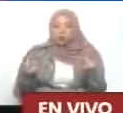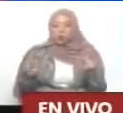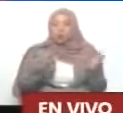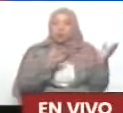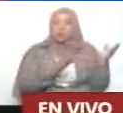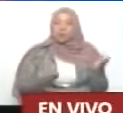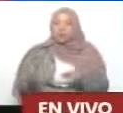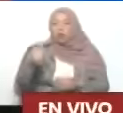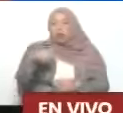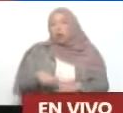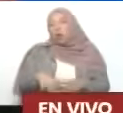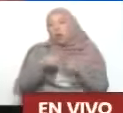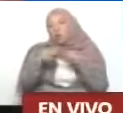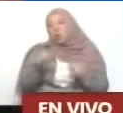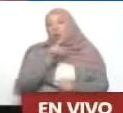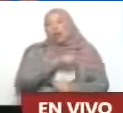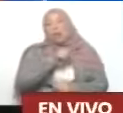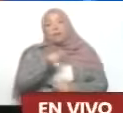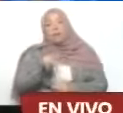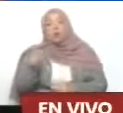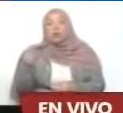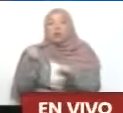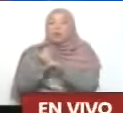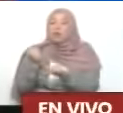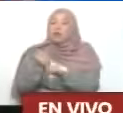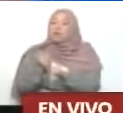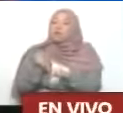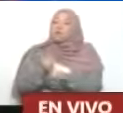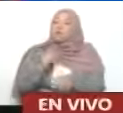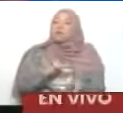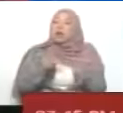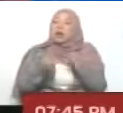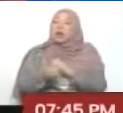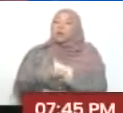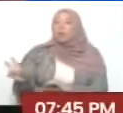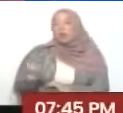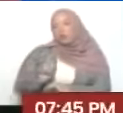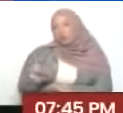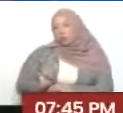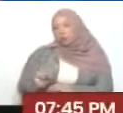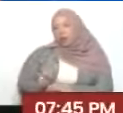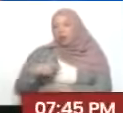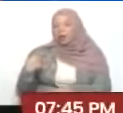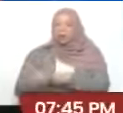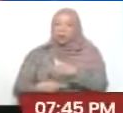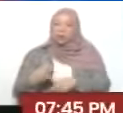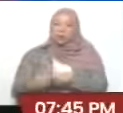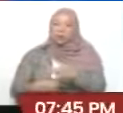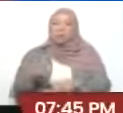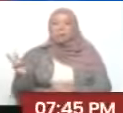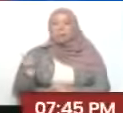bienvenido, claro, todo aquel que venga a trabajar por la transformación, por el cambio, por la revolución en Venezuela.